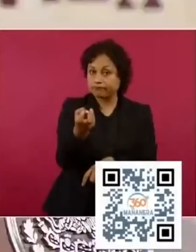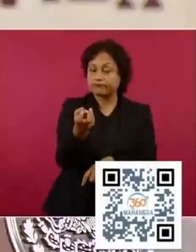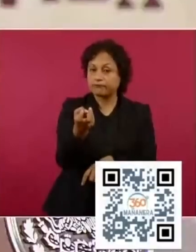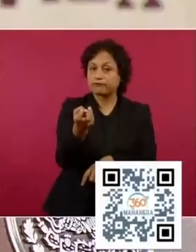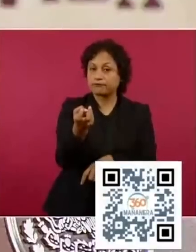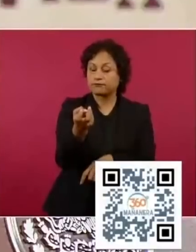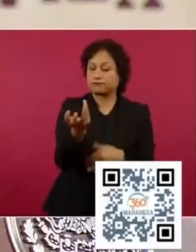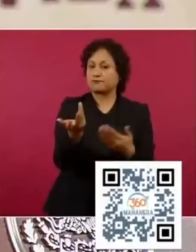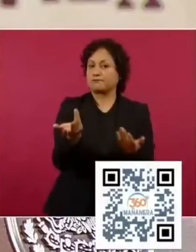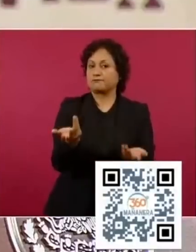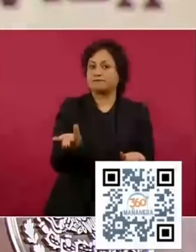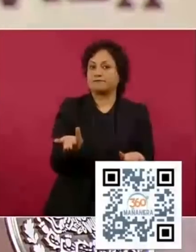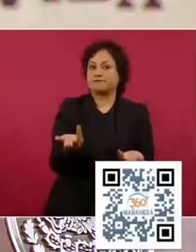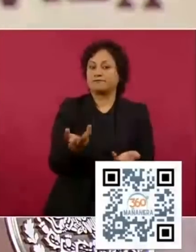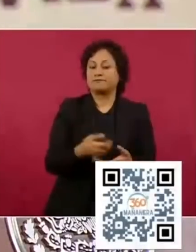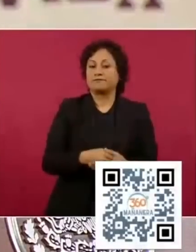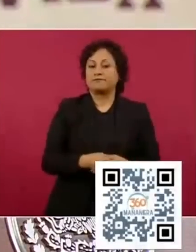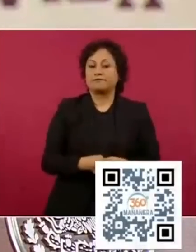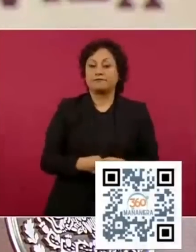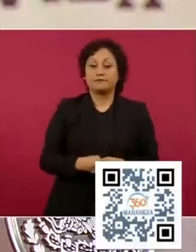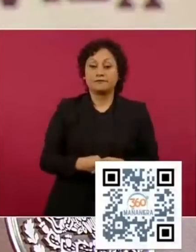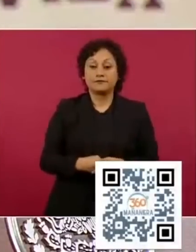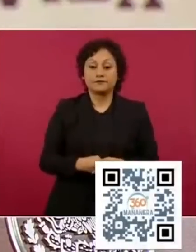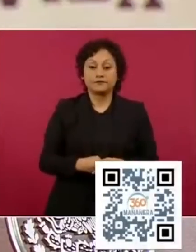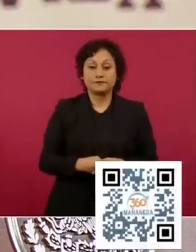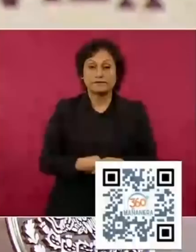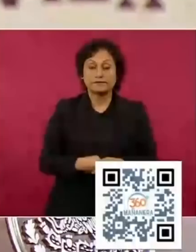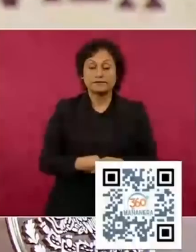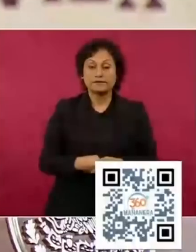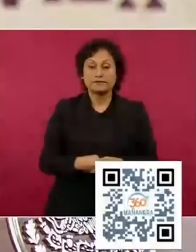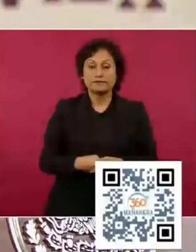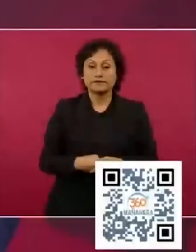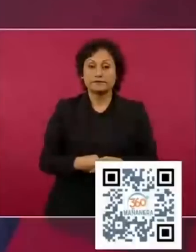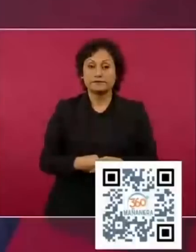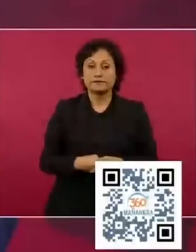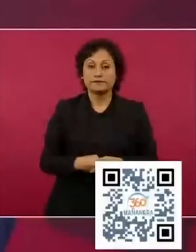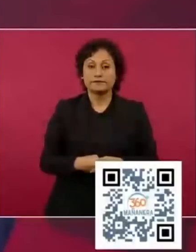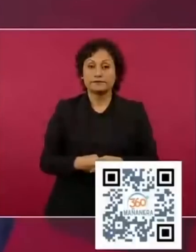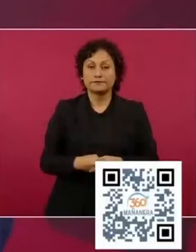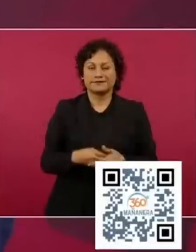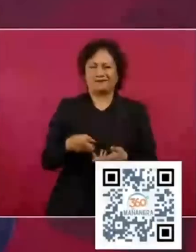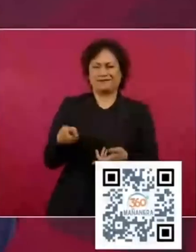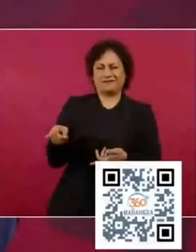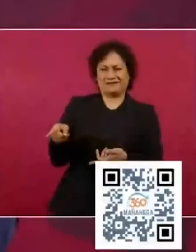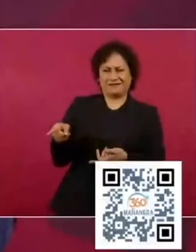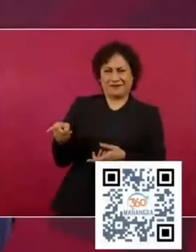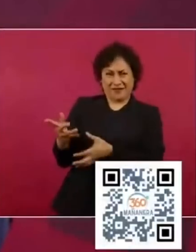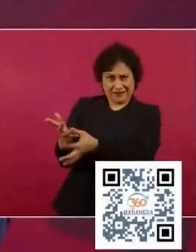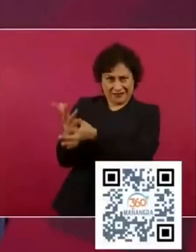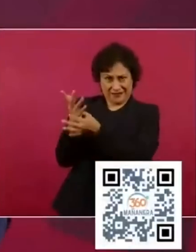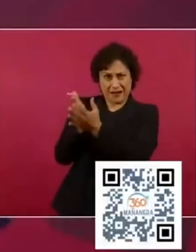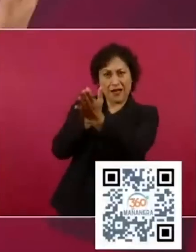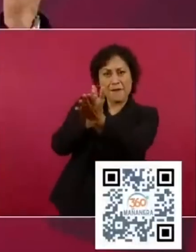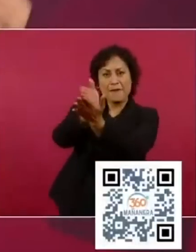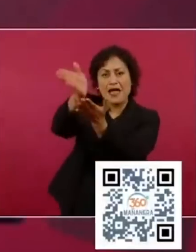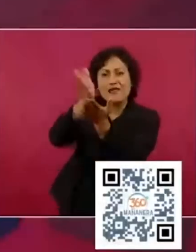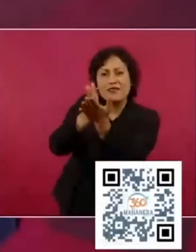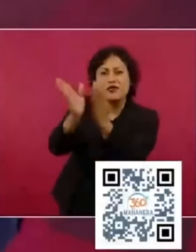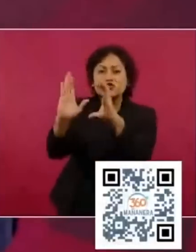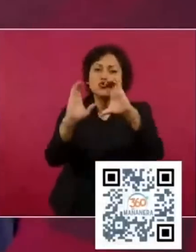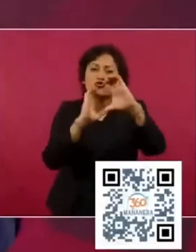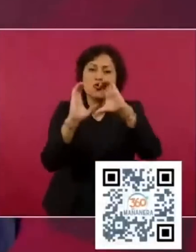no se puede hablar de medios de comunicación no cómo